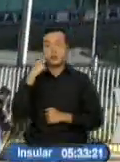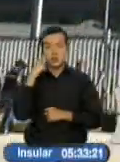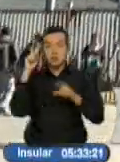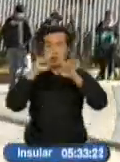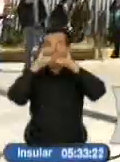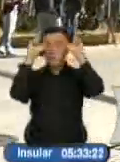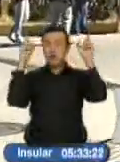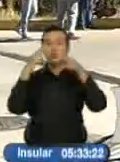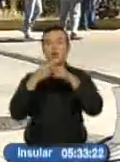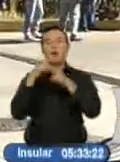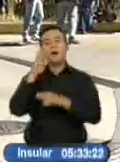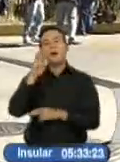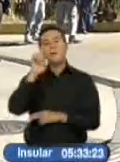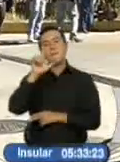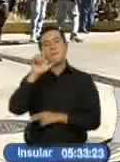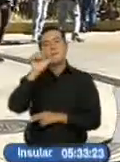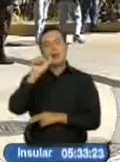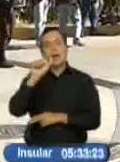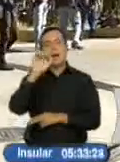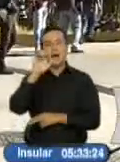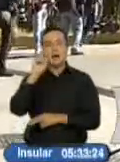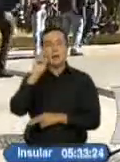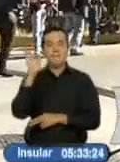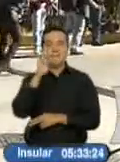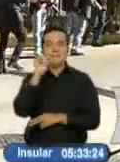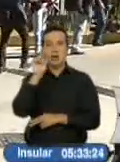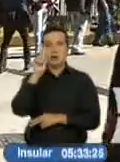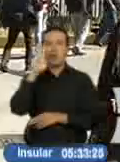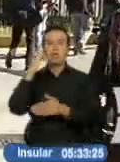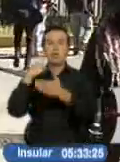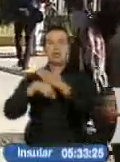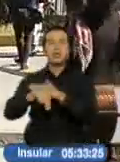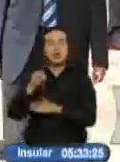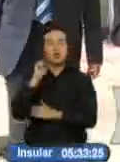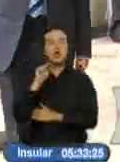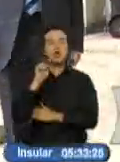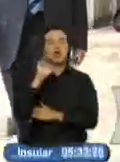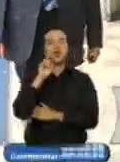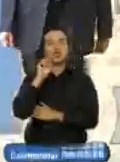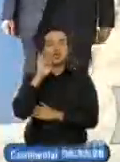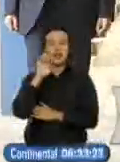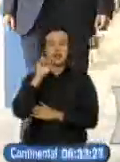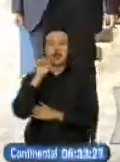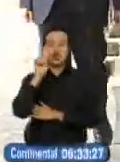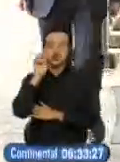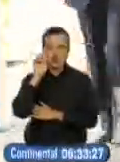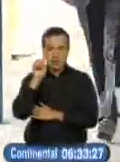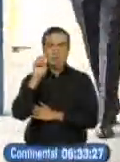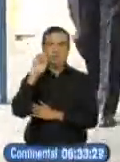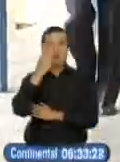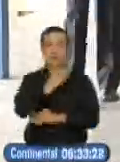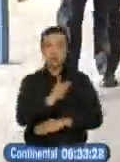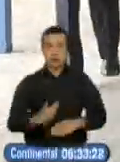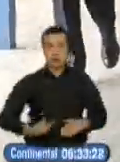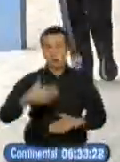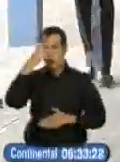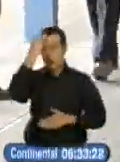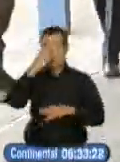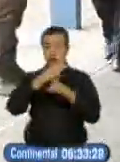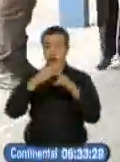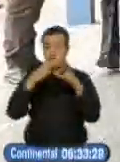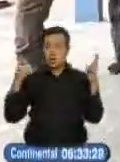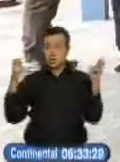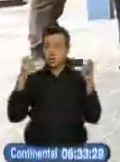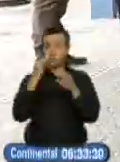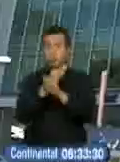de la empresa Bladmau Construcciones, al hijo del gerente de Telconet, Jan Topic, así como al vicepresidente Jorge Glass y exfuncionarios del